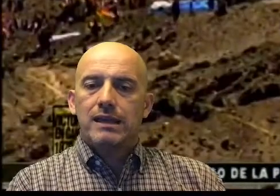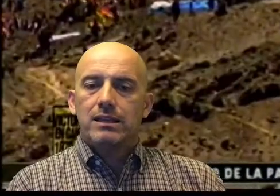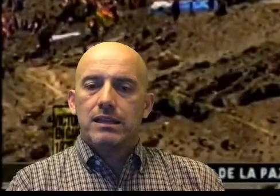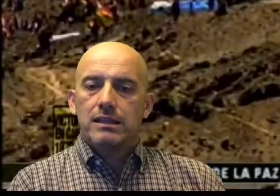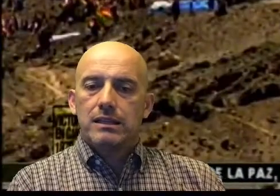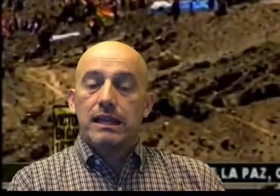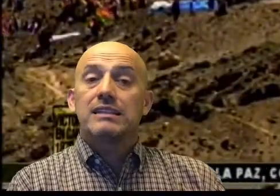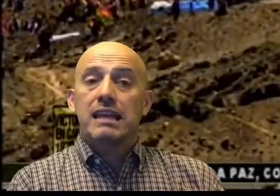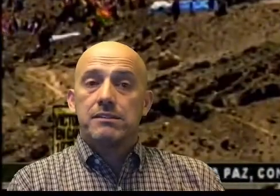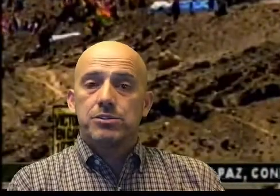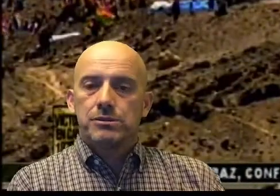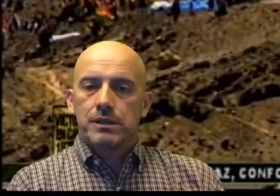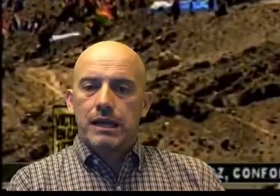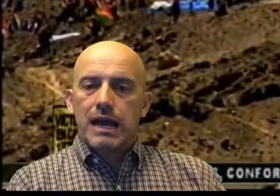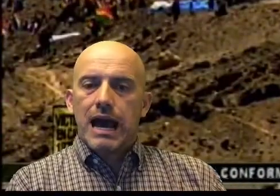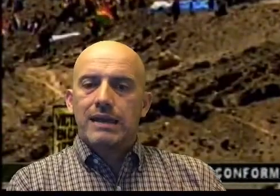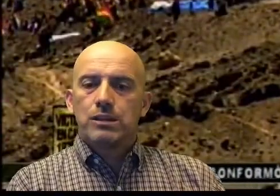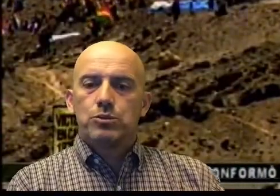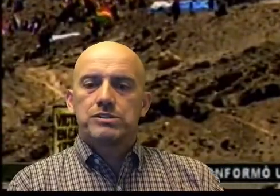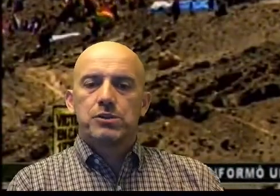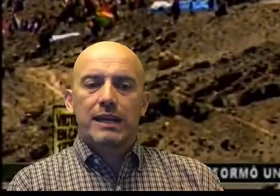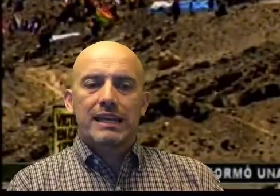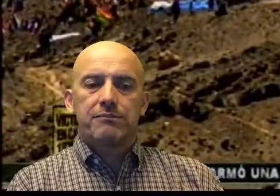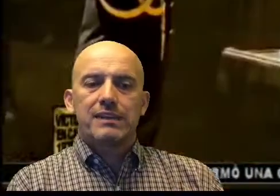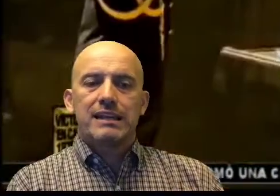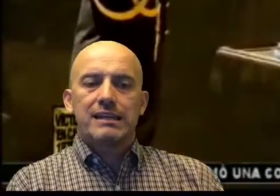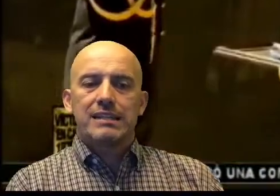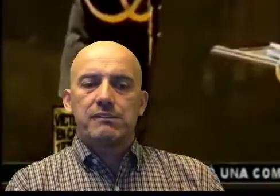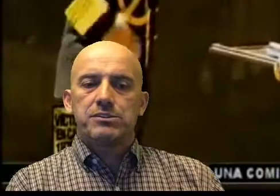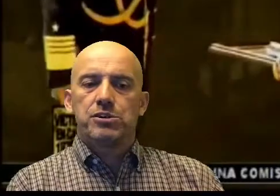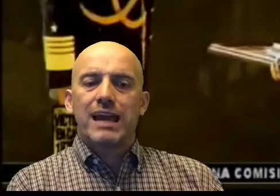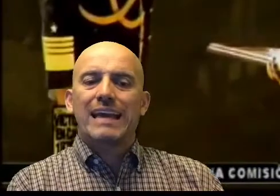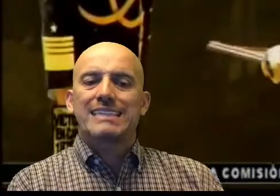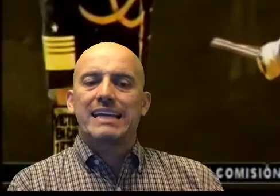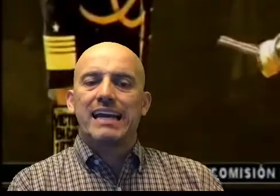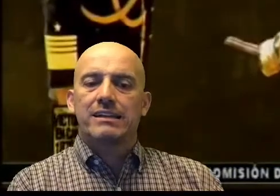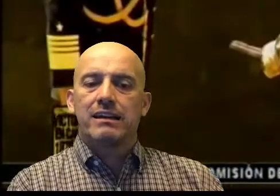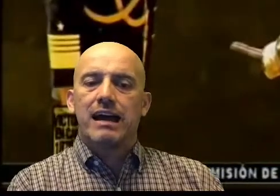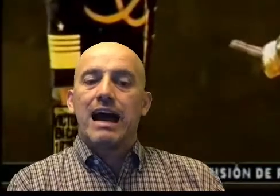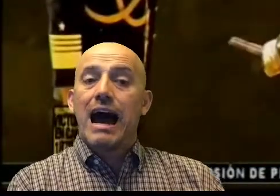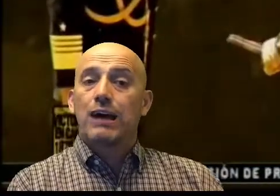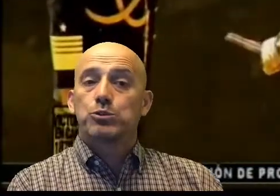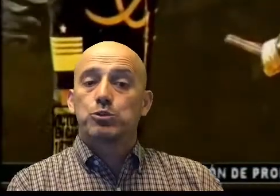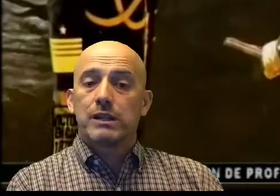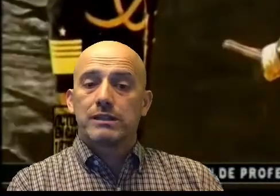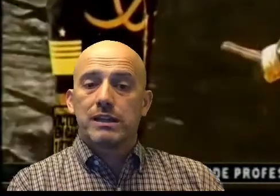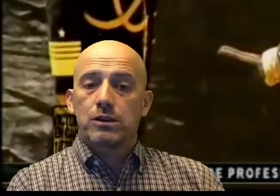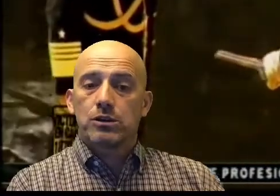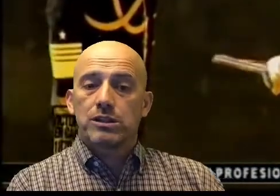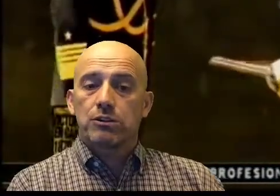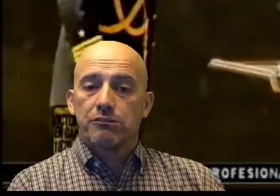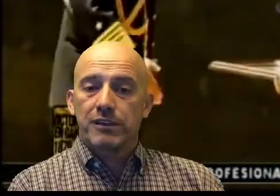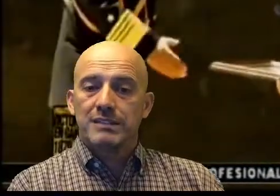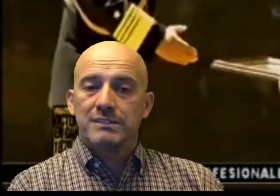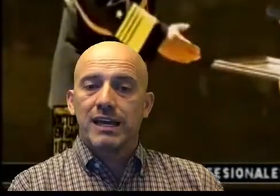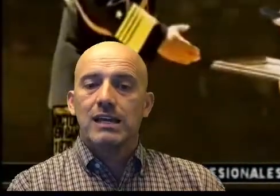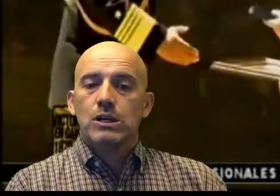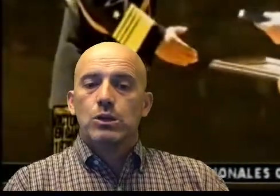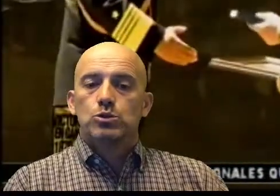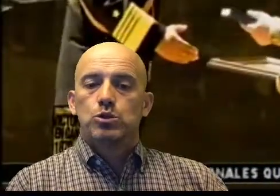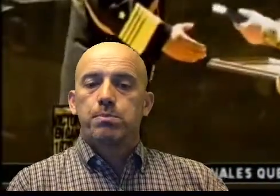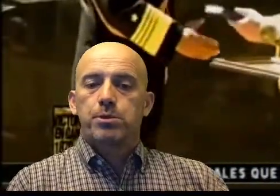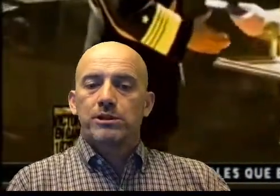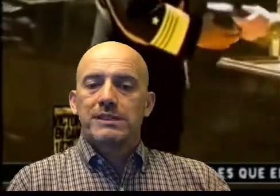allá en la quinta división hay inducido el jefe de la quinta división a exagerar a sus subalternos de confianza